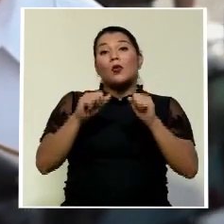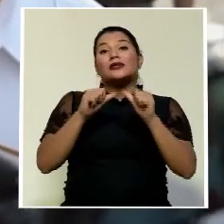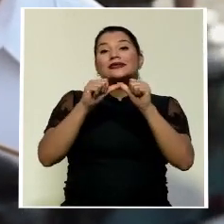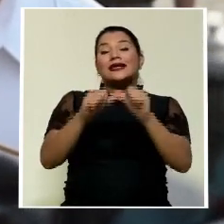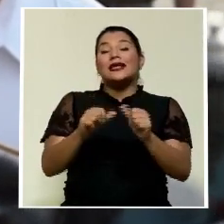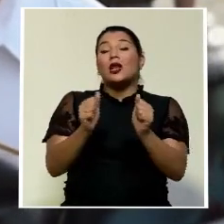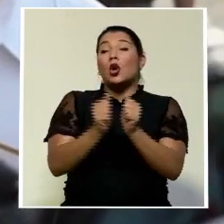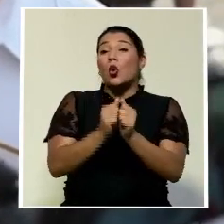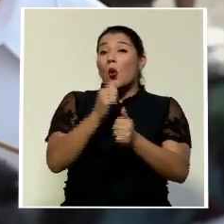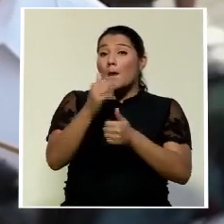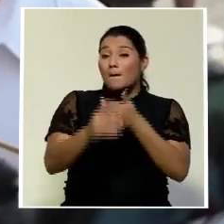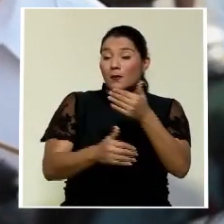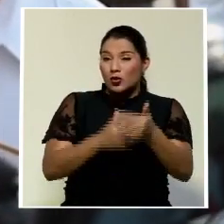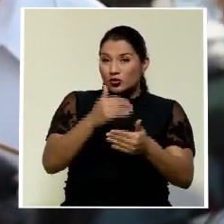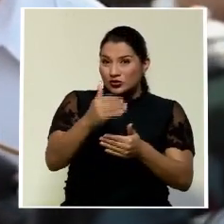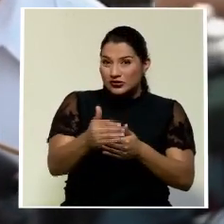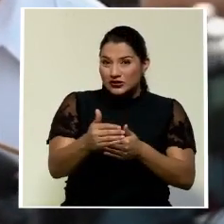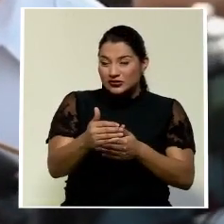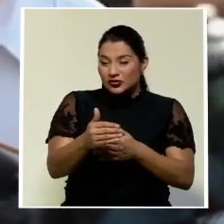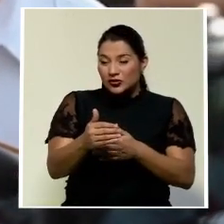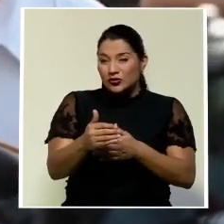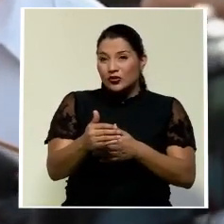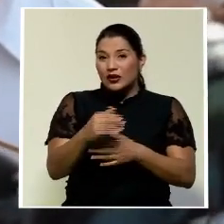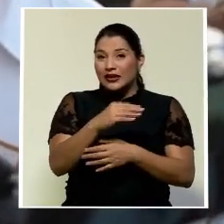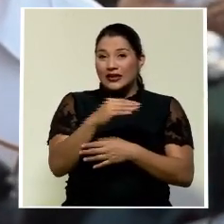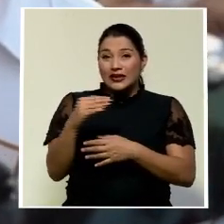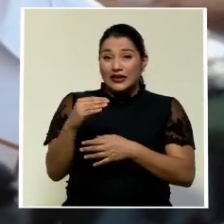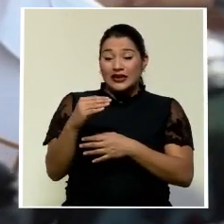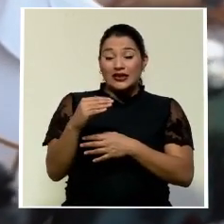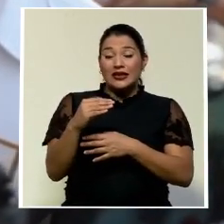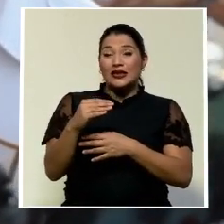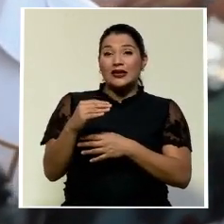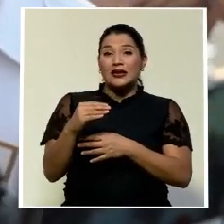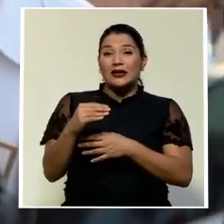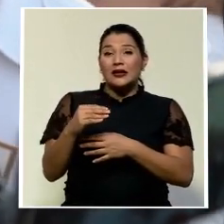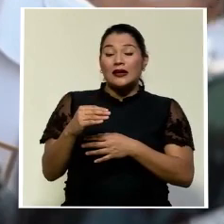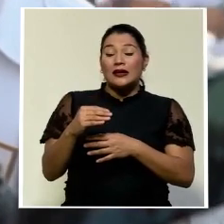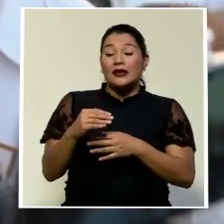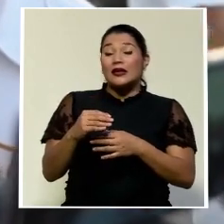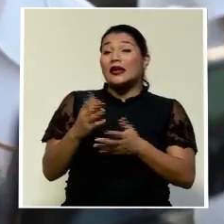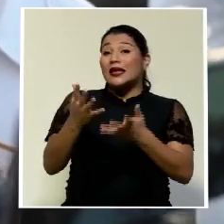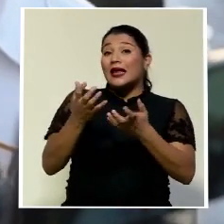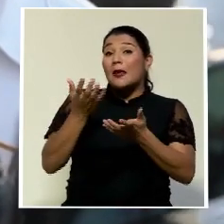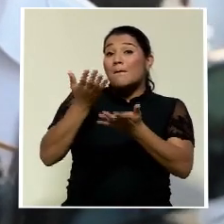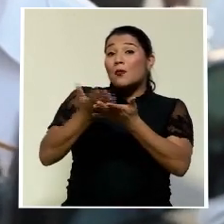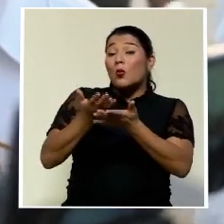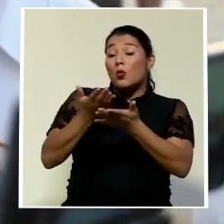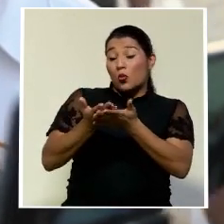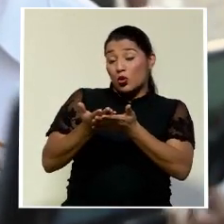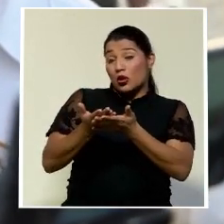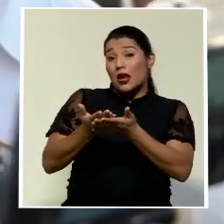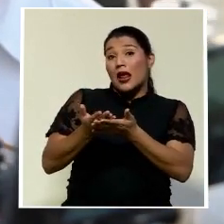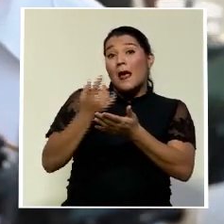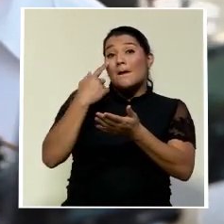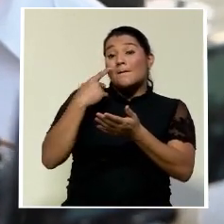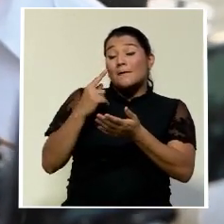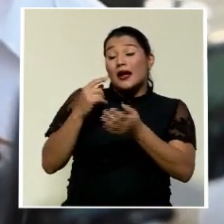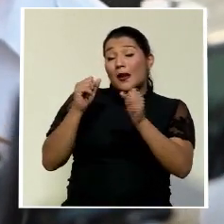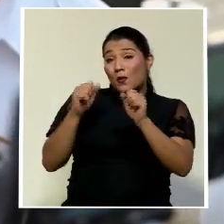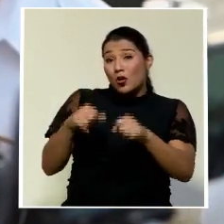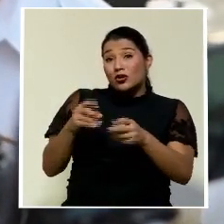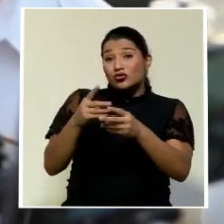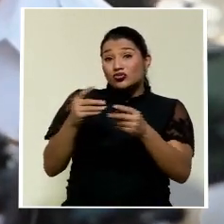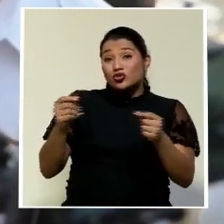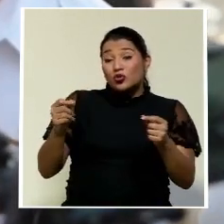se les apoya con un retorno seguro a su país de origen y se avanzará en propuestas para atender las necesidades económicas como una de